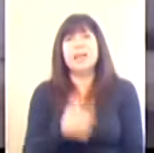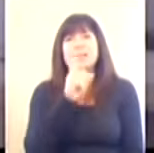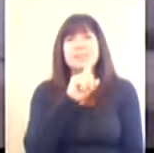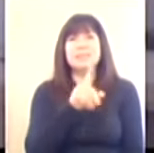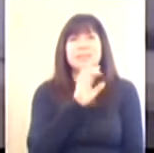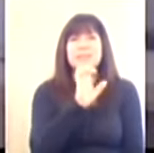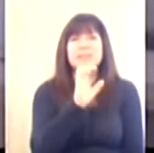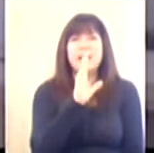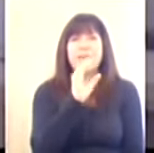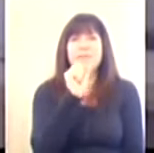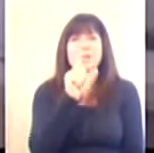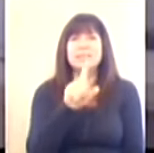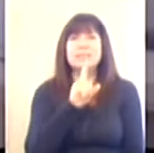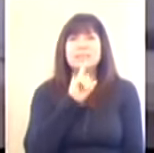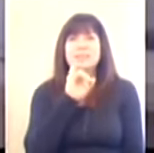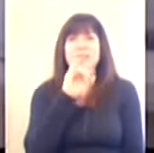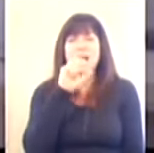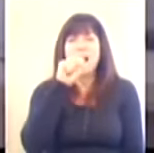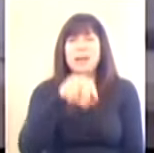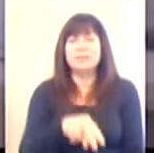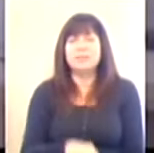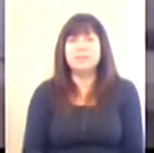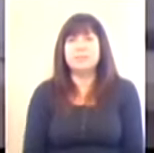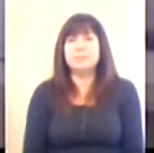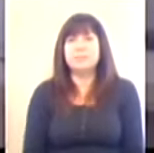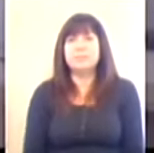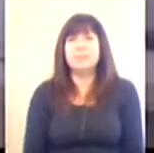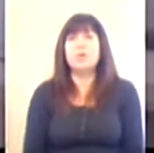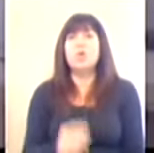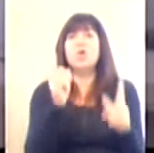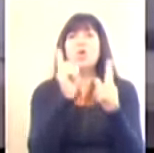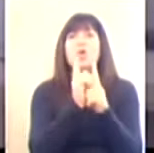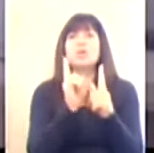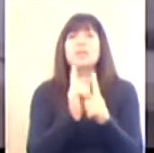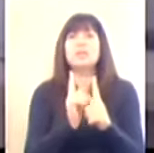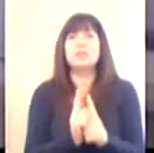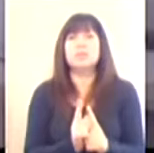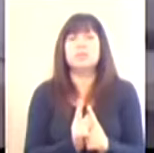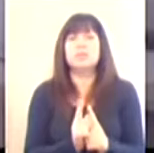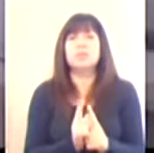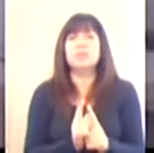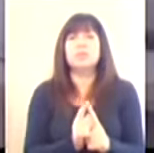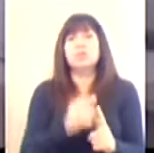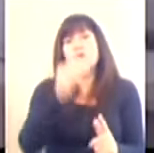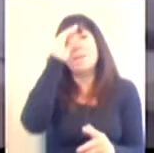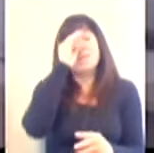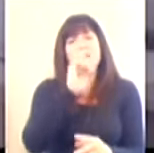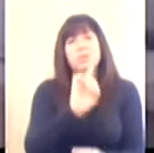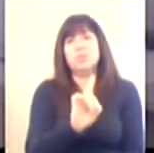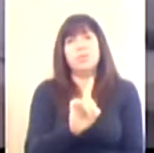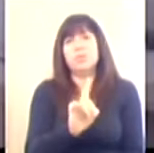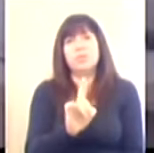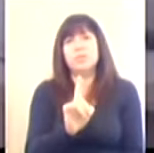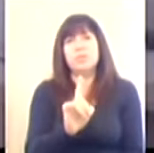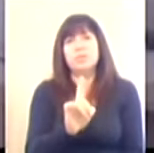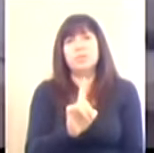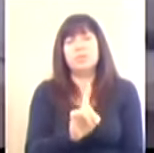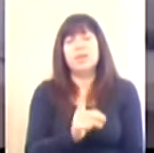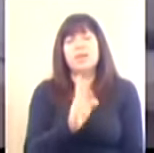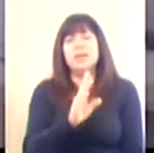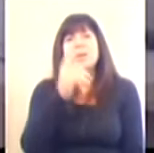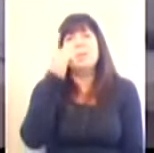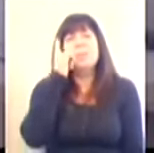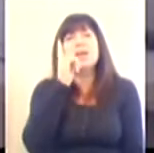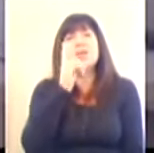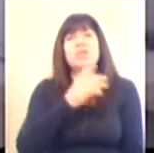¿qué comentarios sobre el cierre? Muy cortito, no es que yo sea un experto, así que me agarro de lo que dice a Mónica, pero